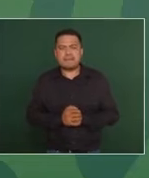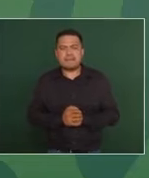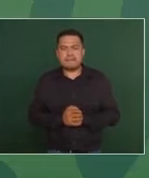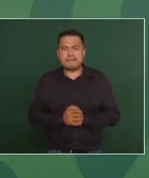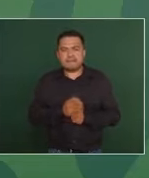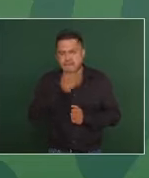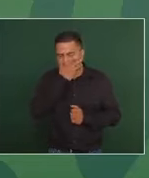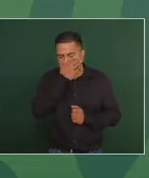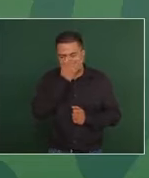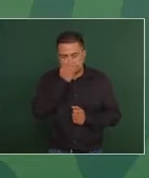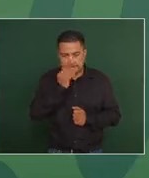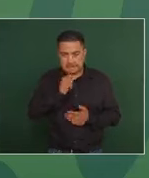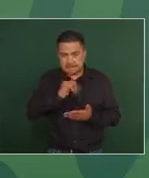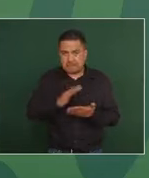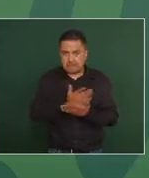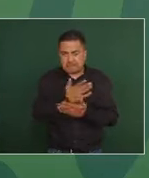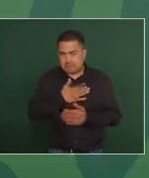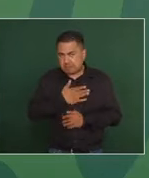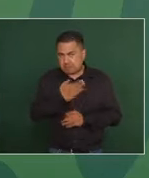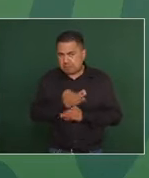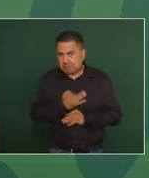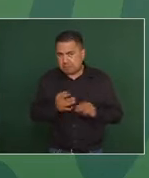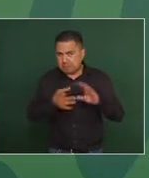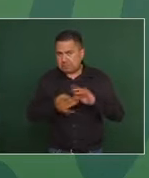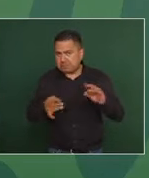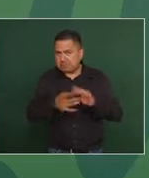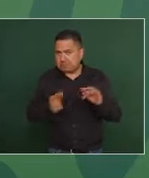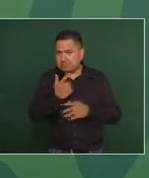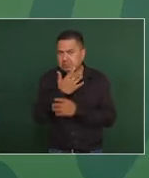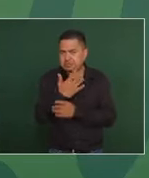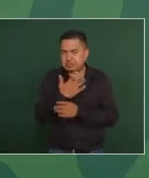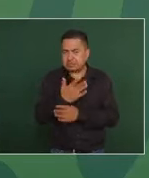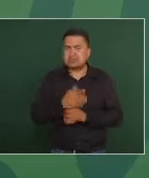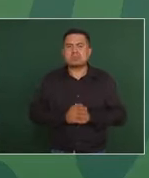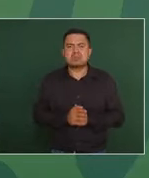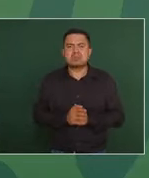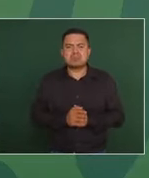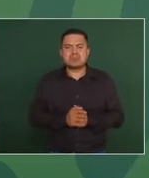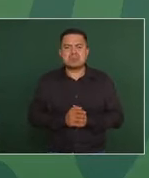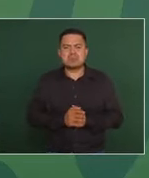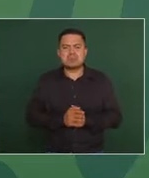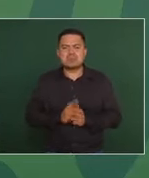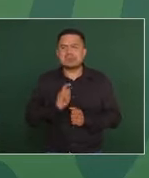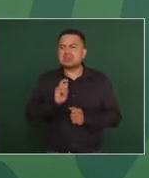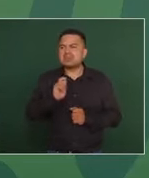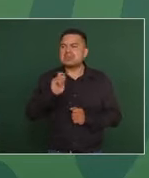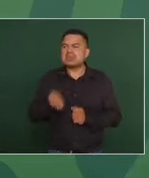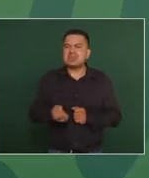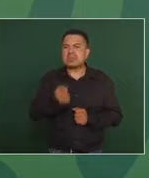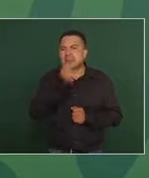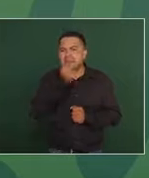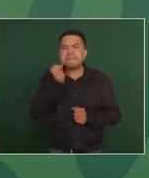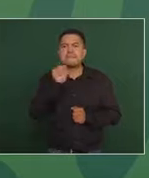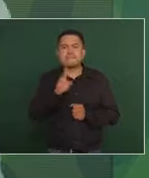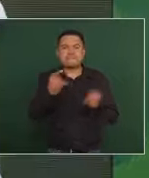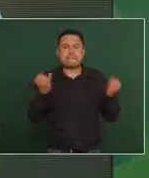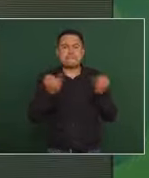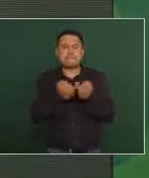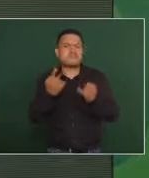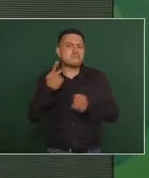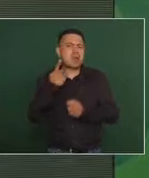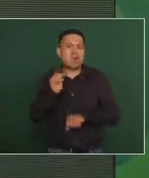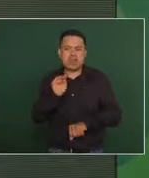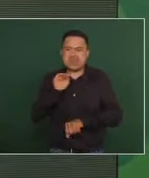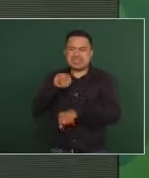Y sostengo que lo han también